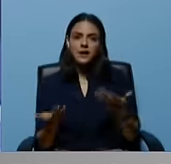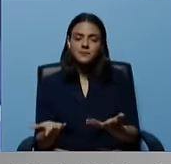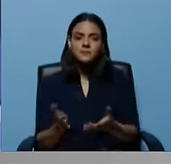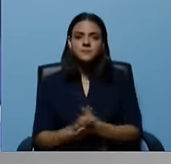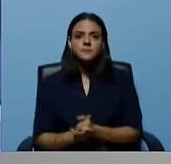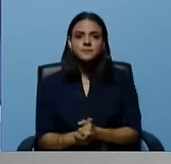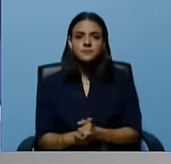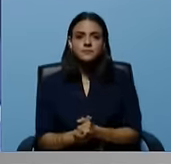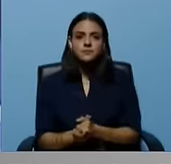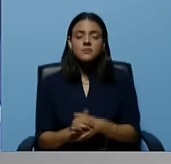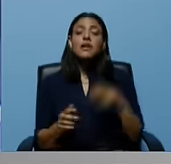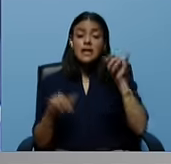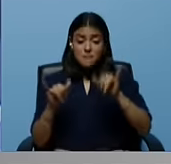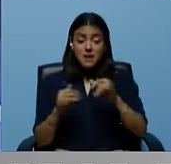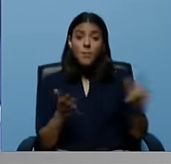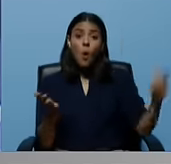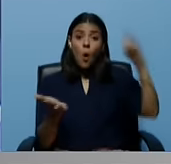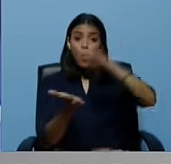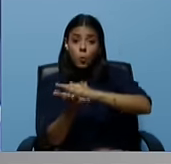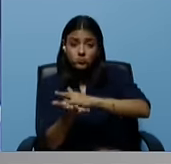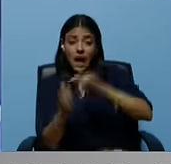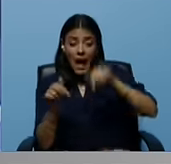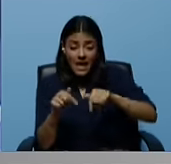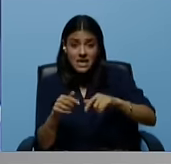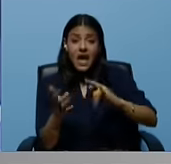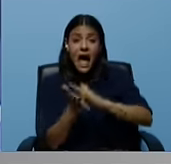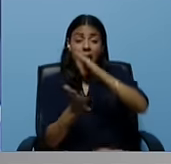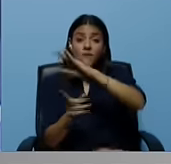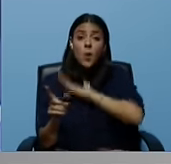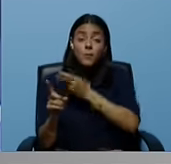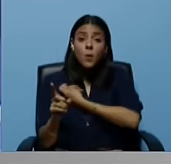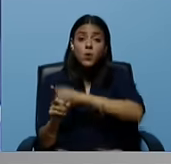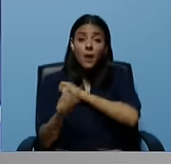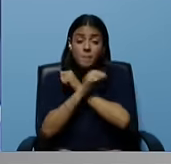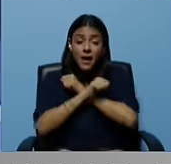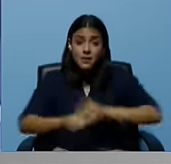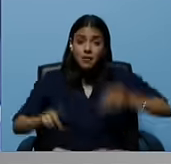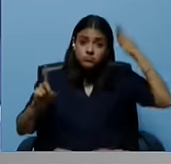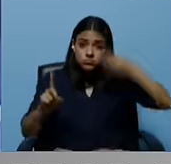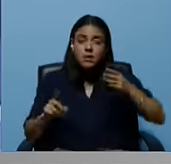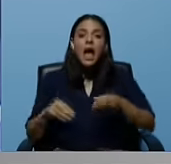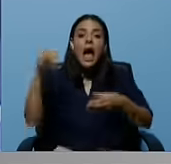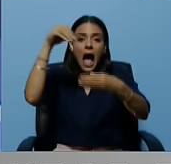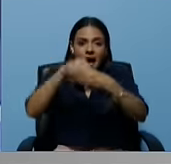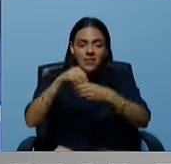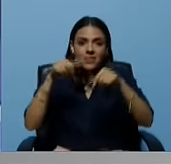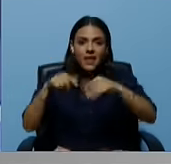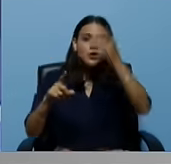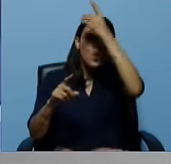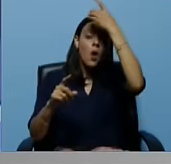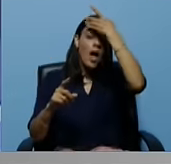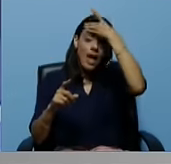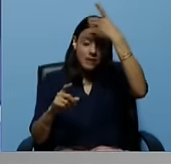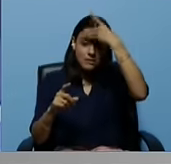y fue en ese avión en el cual el señor González Urrutia abandonó el país.